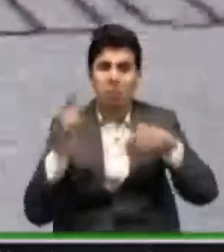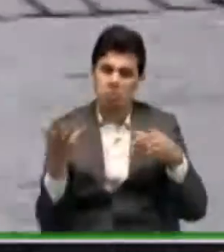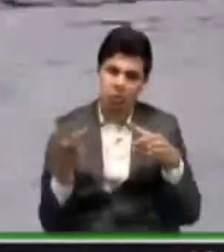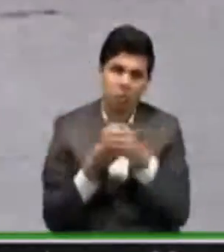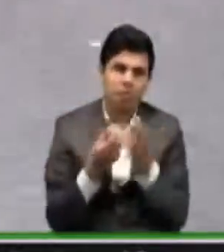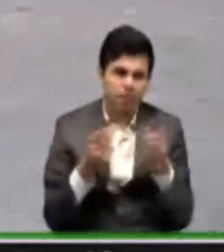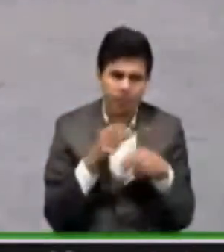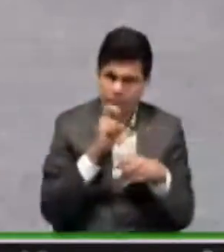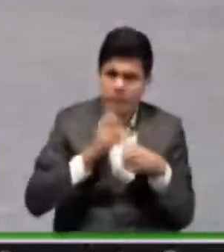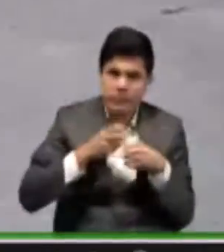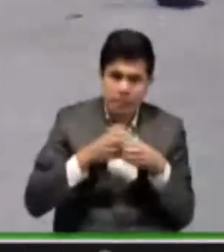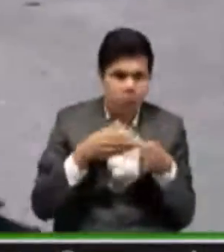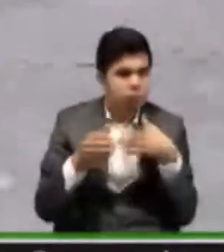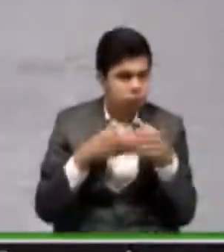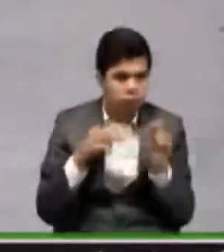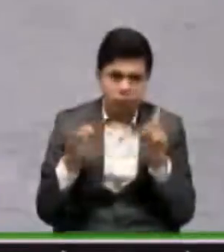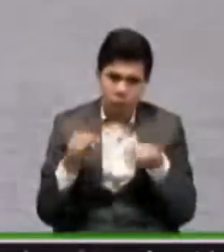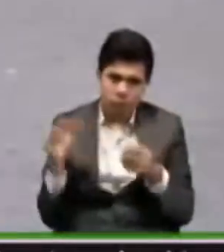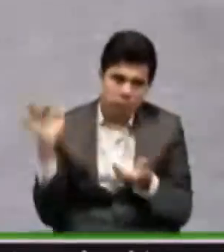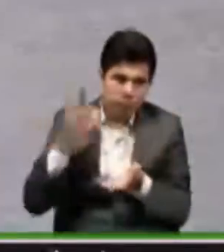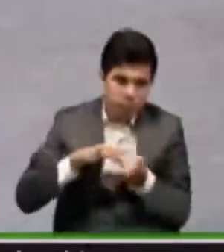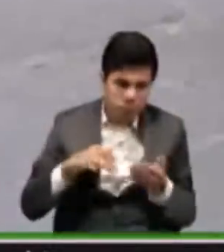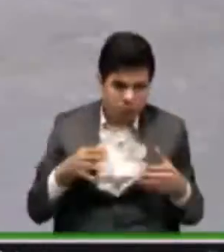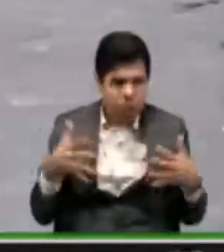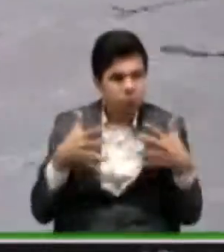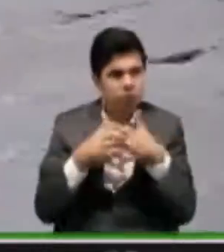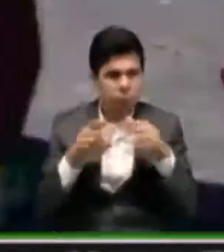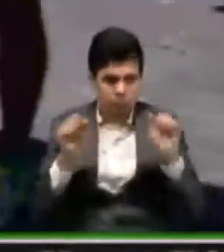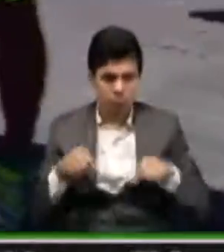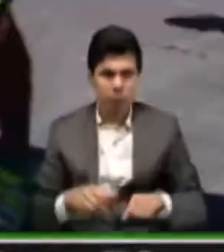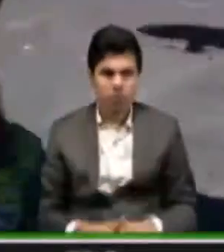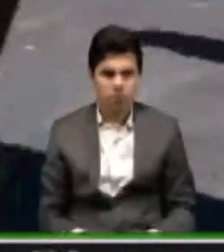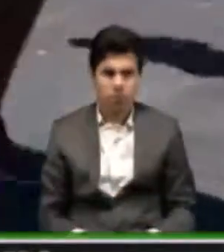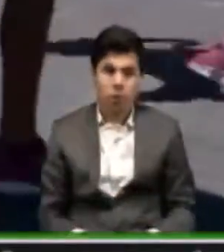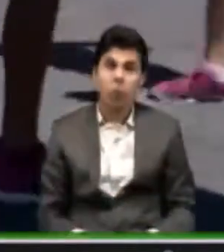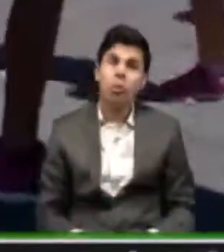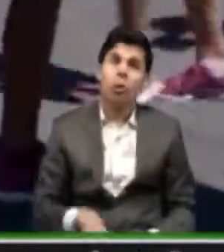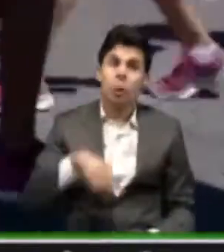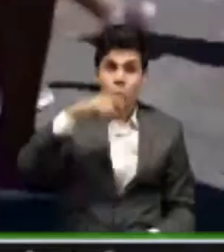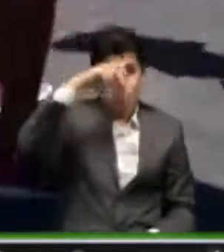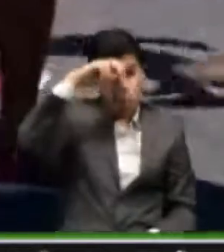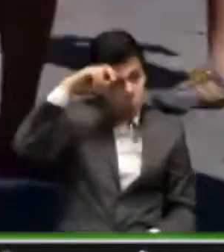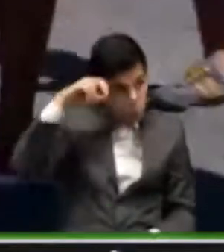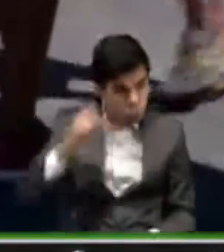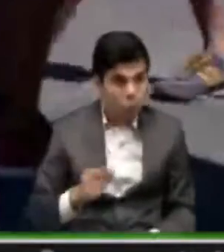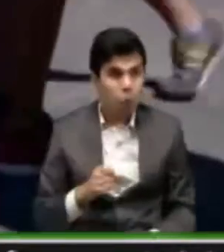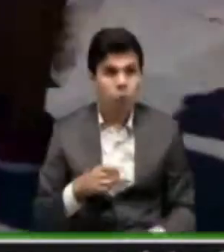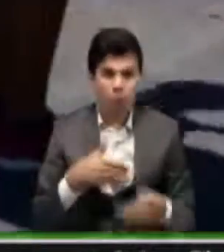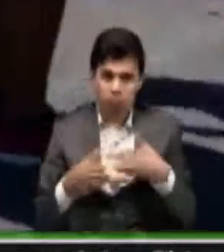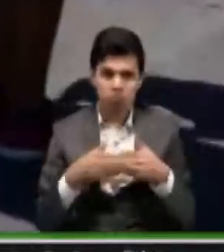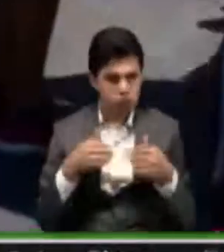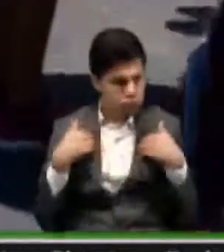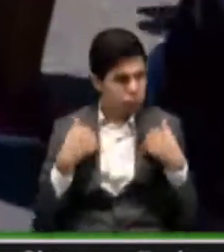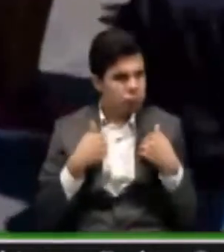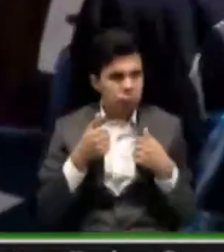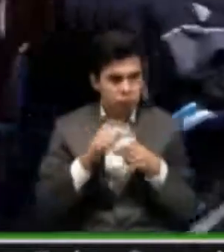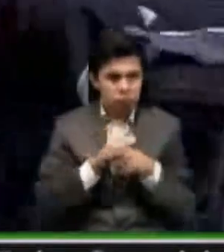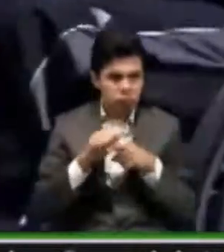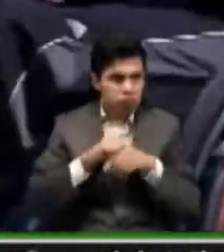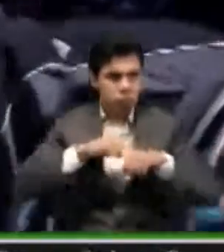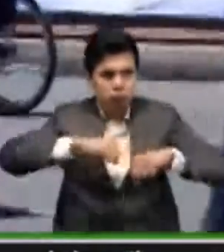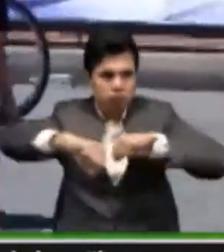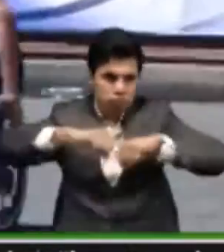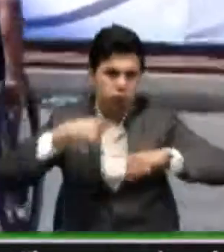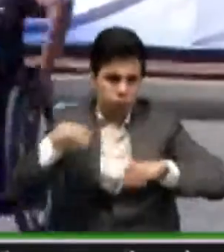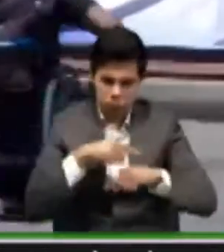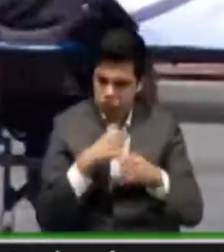a pesar de su condición, participaran en la competencia. Un poquito exigente, sí, pero está buena, para